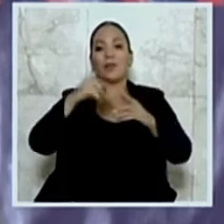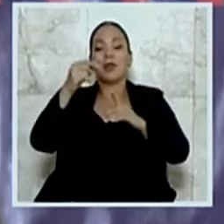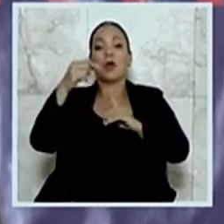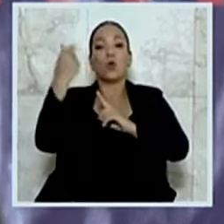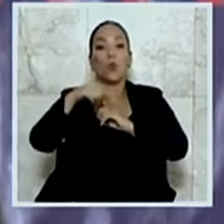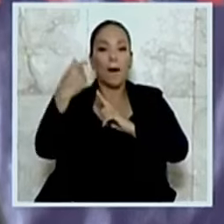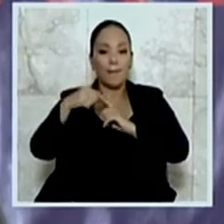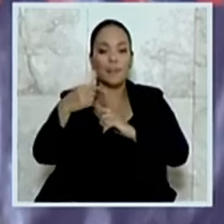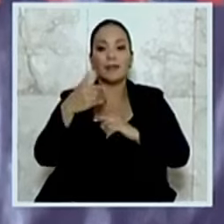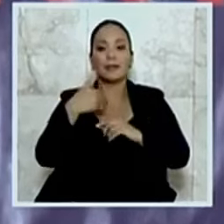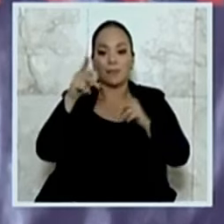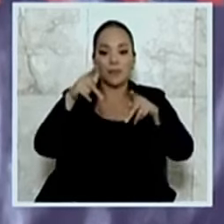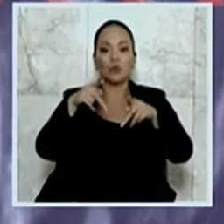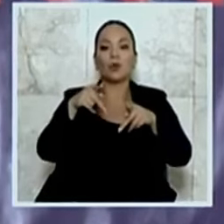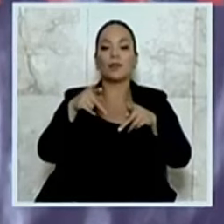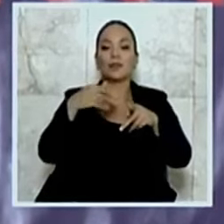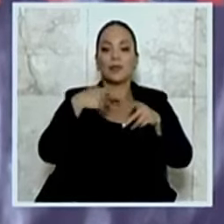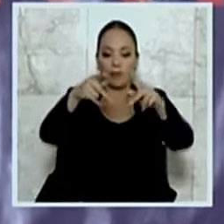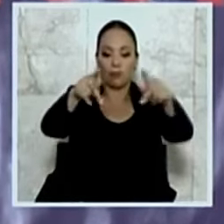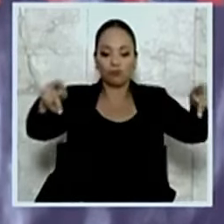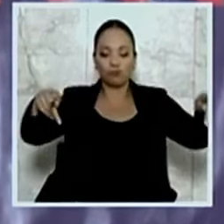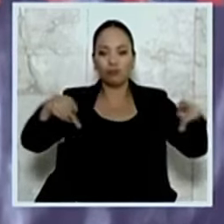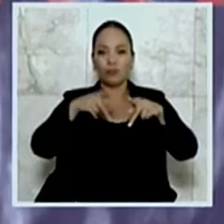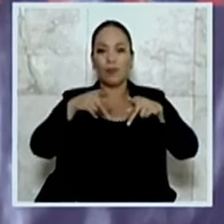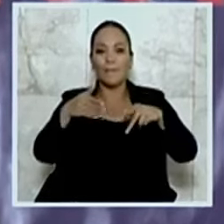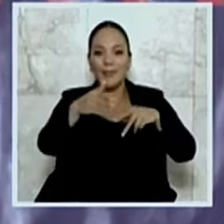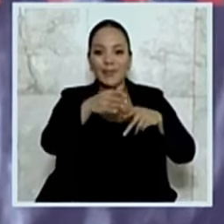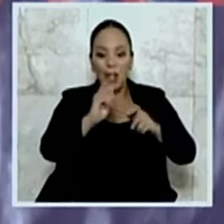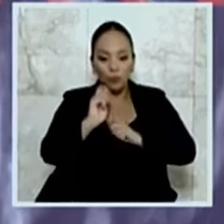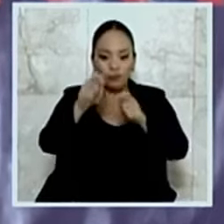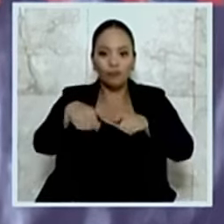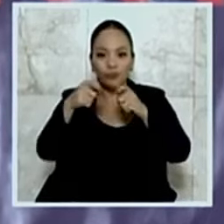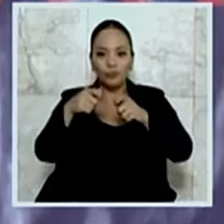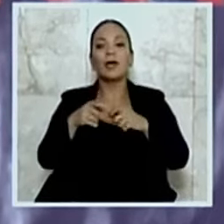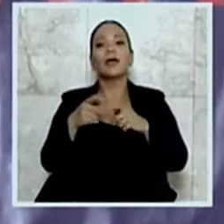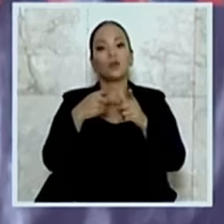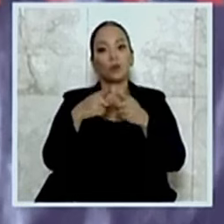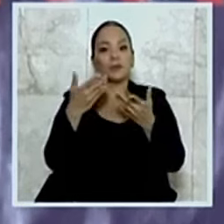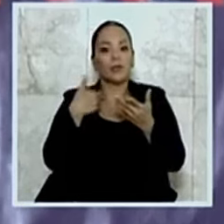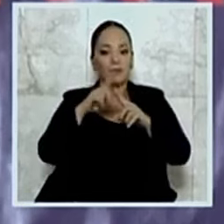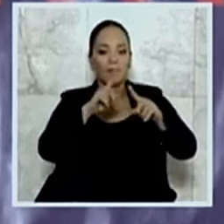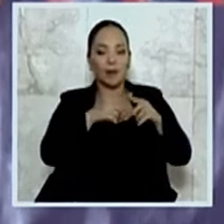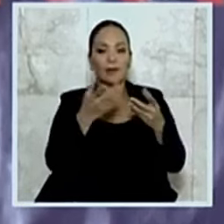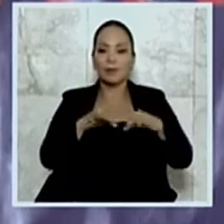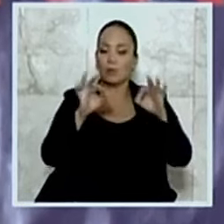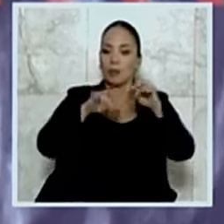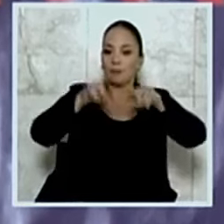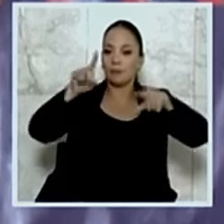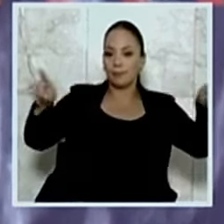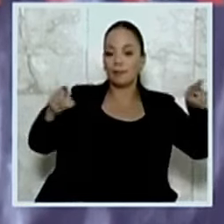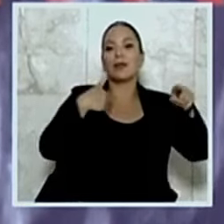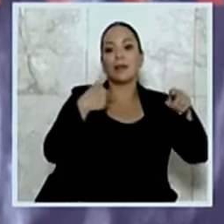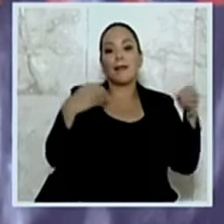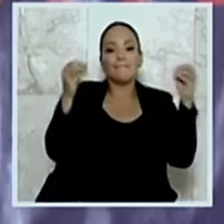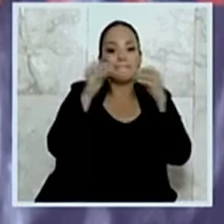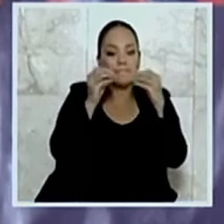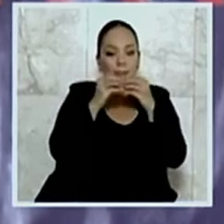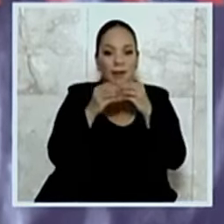zonas costeras. Nosotros tenemos acuicultura en el Cerro de la Muerte, donde están los truchicultores, en Guapiles, donde hay tilaperos, y hay